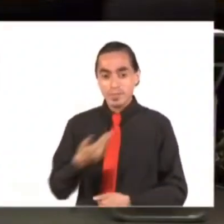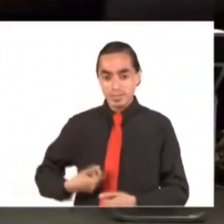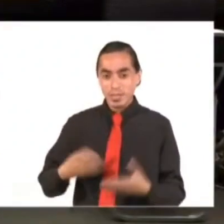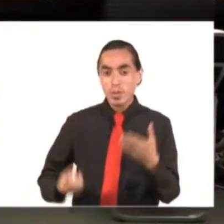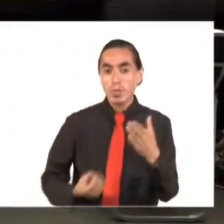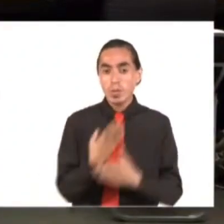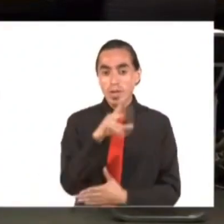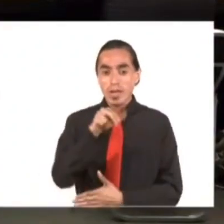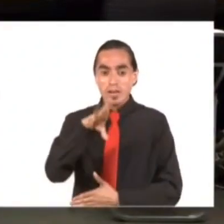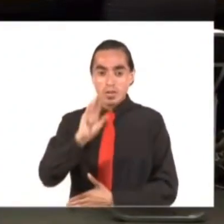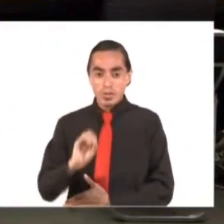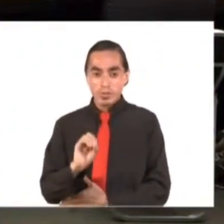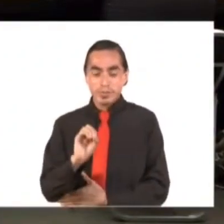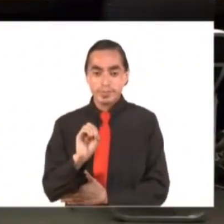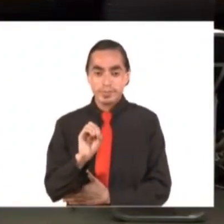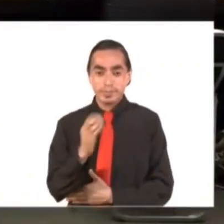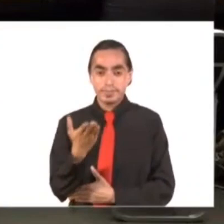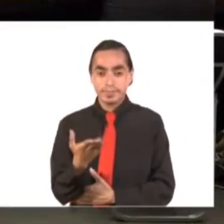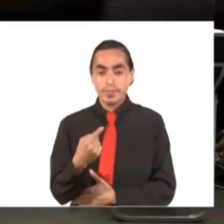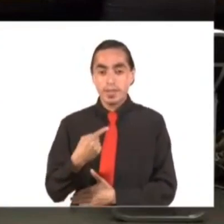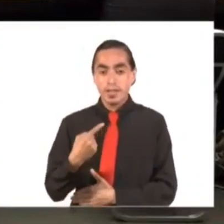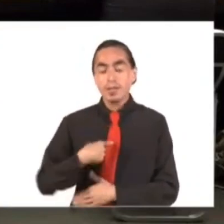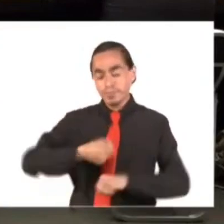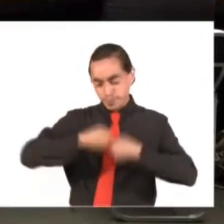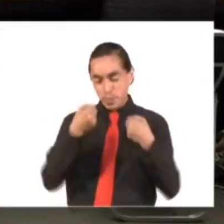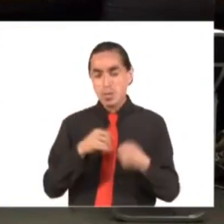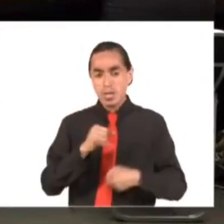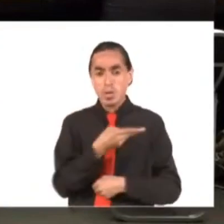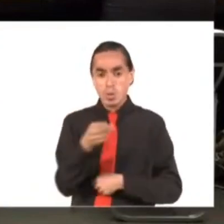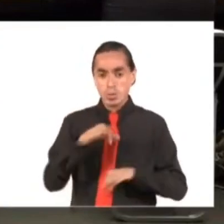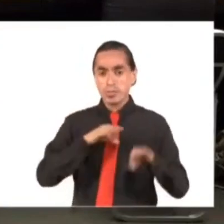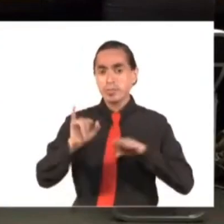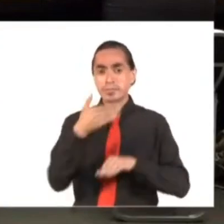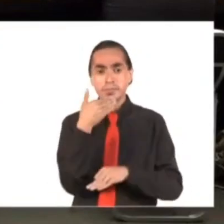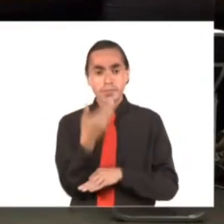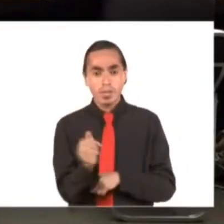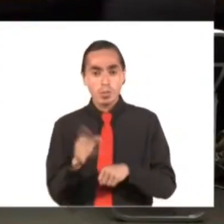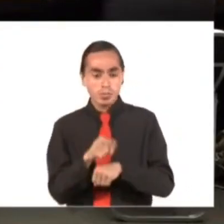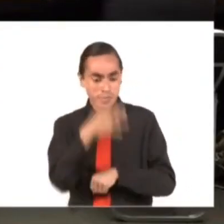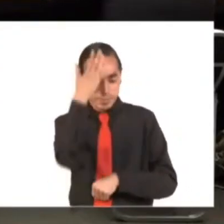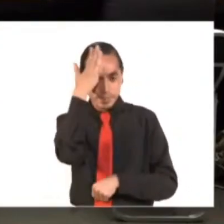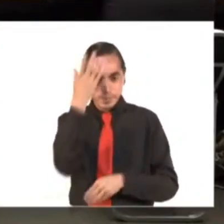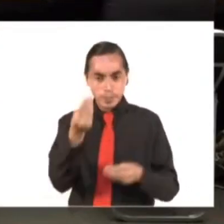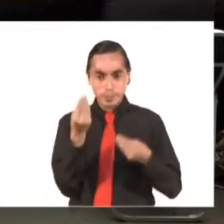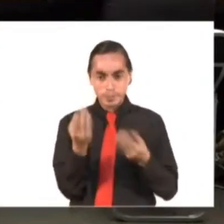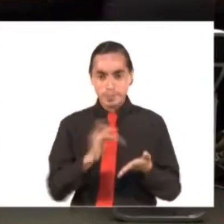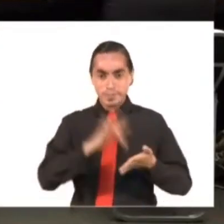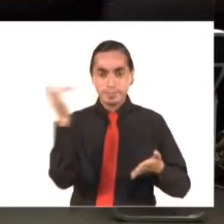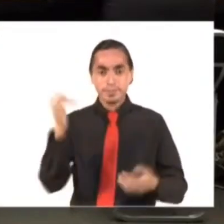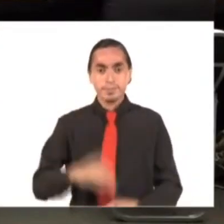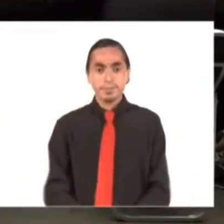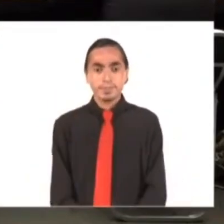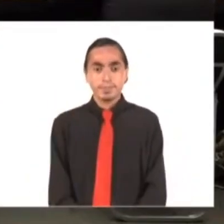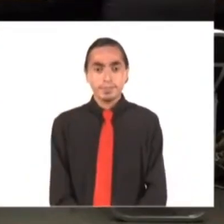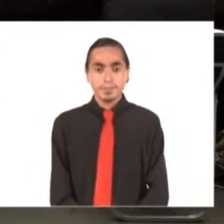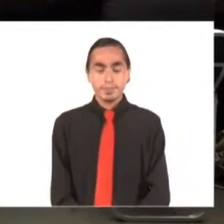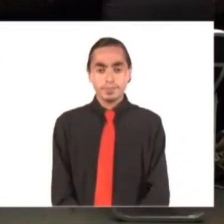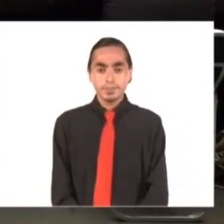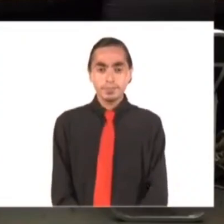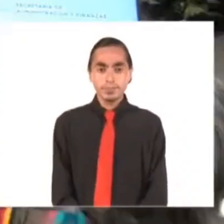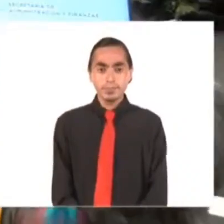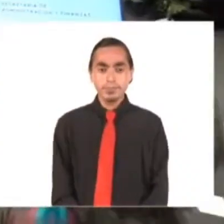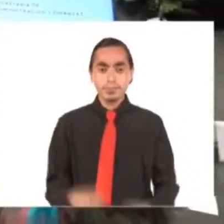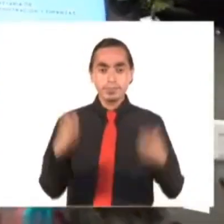el doctor Arturo Reyes Sandoval. Estoy segura de que harán un gran trabajo al frente de este importante consejo. Muchísimas gracias.